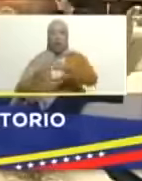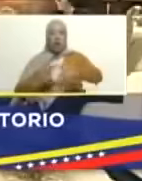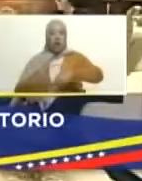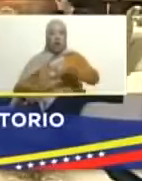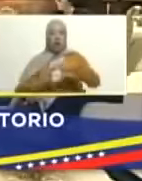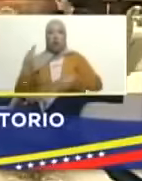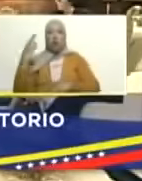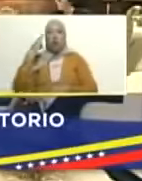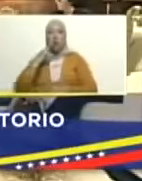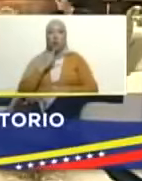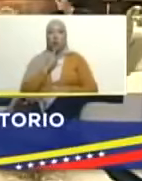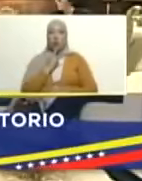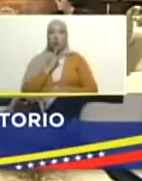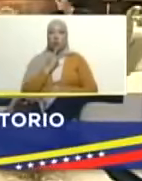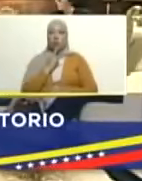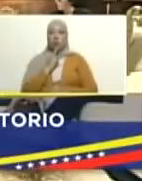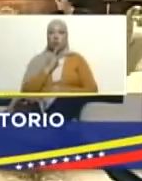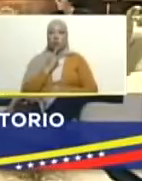bolivariana.